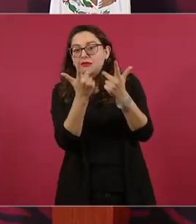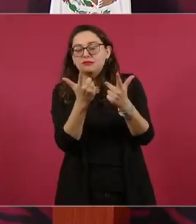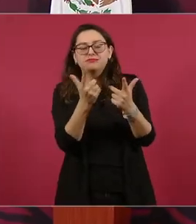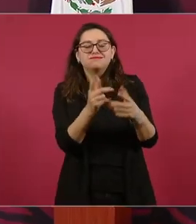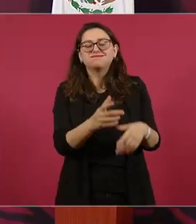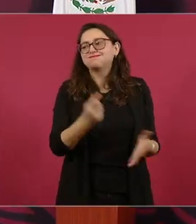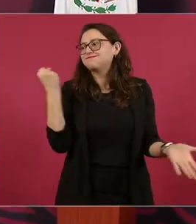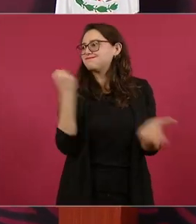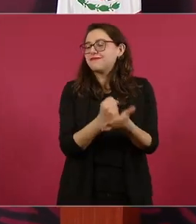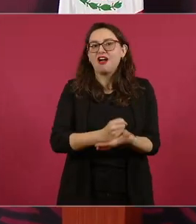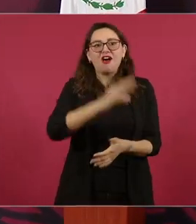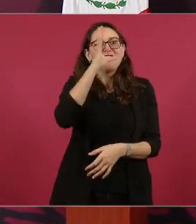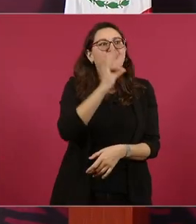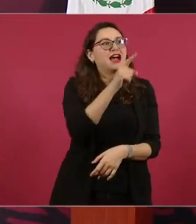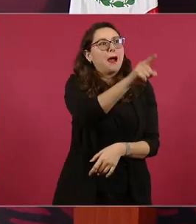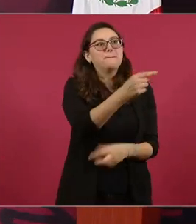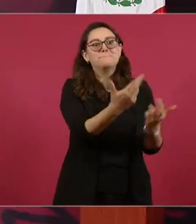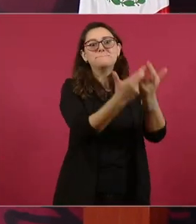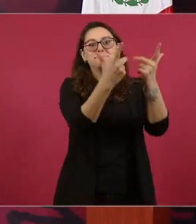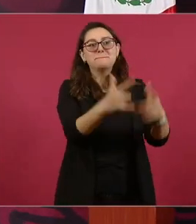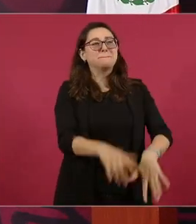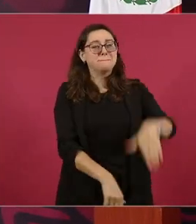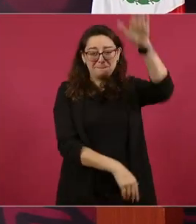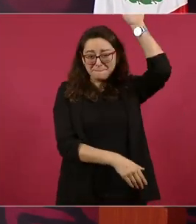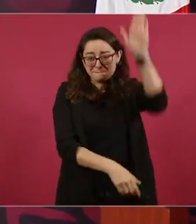cuando se desploma.